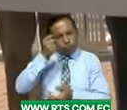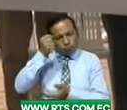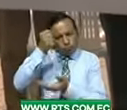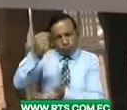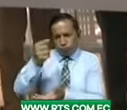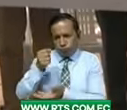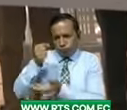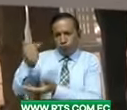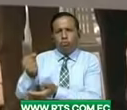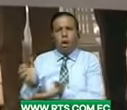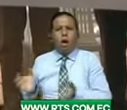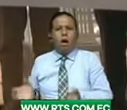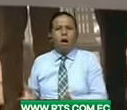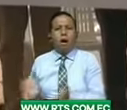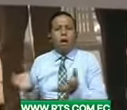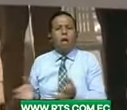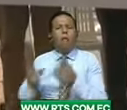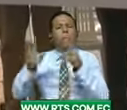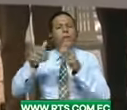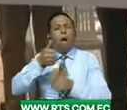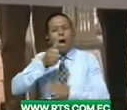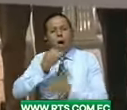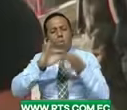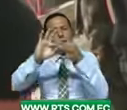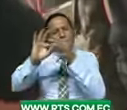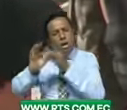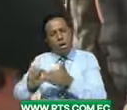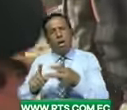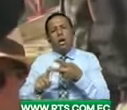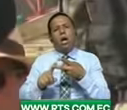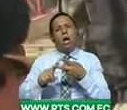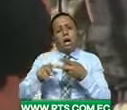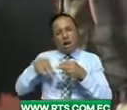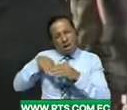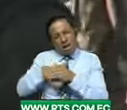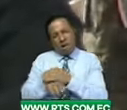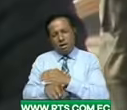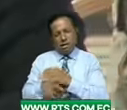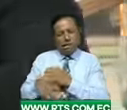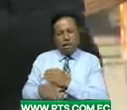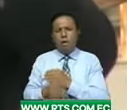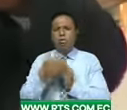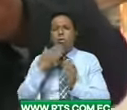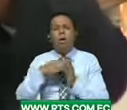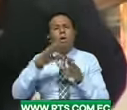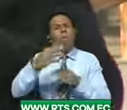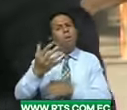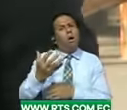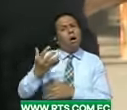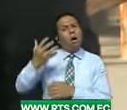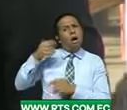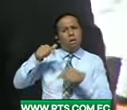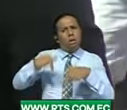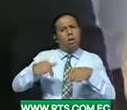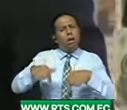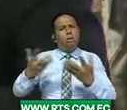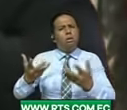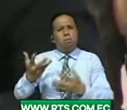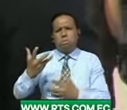alcantarillado y la repotenciación de agua potable en Santa Elena. Desde hace mucho tiempo que no veíamos asignaciones